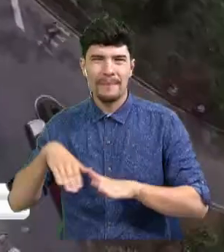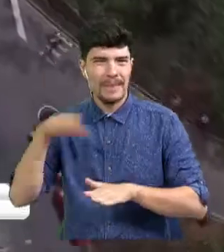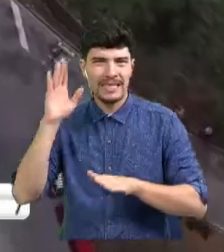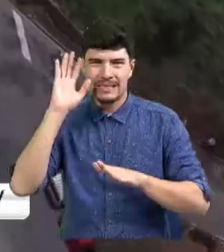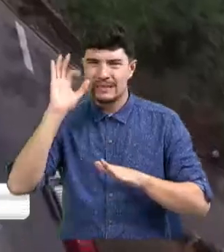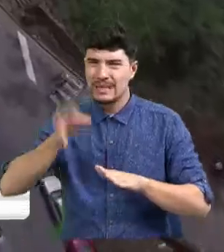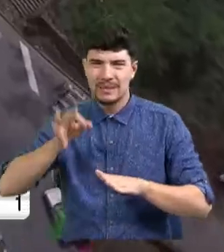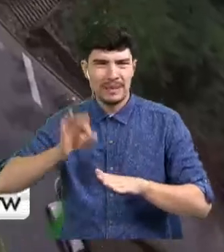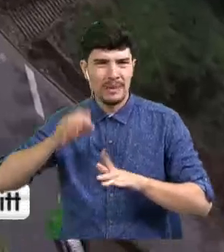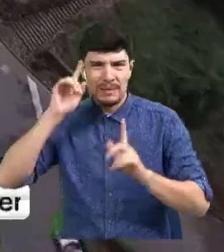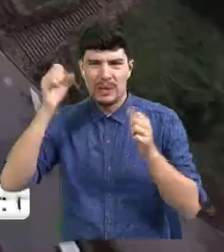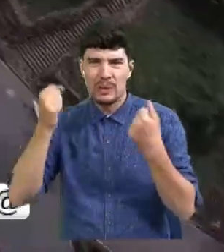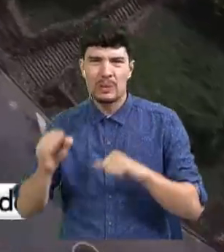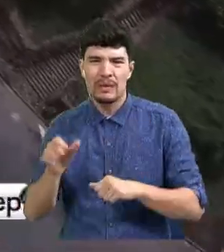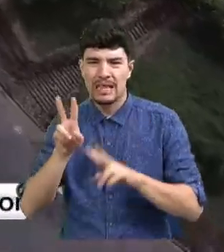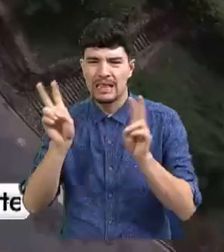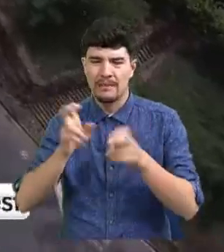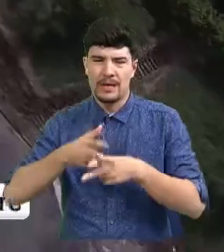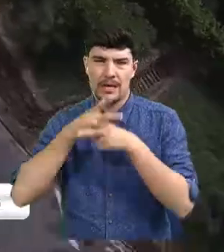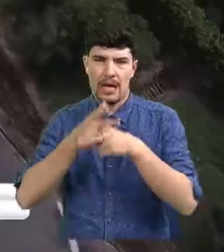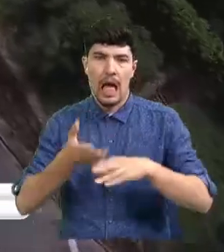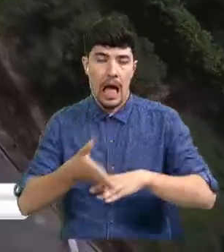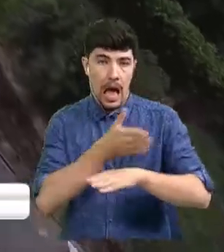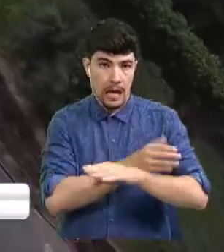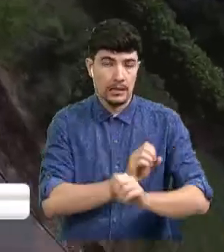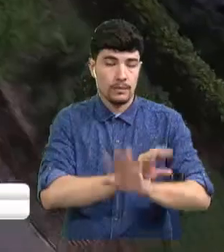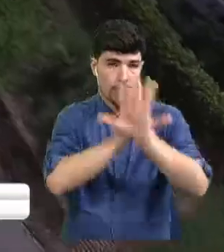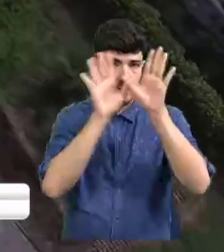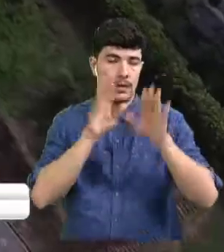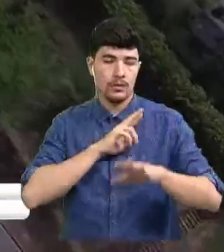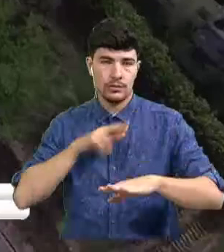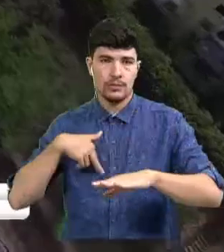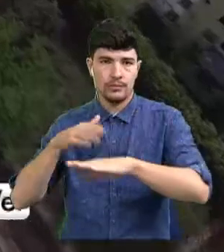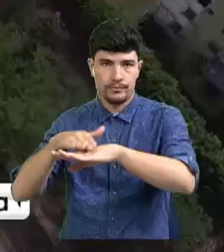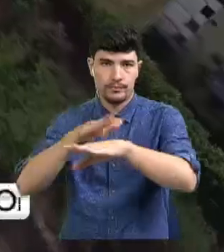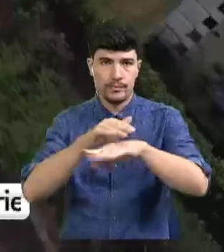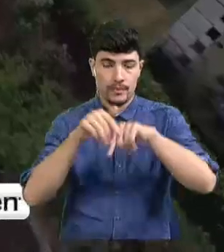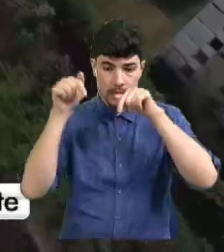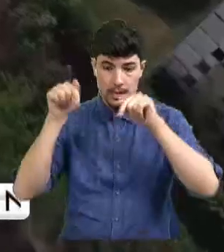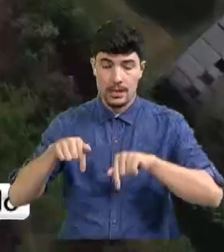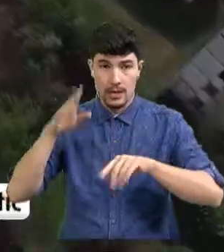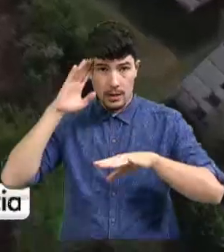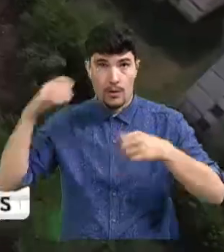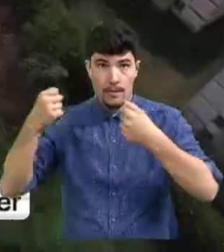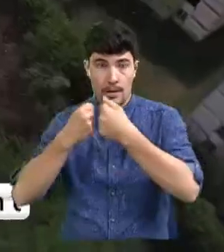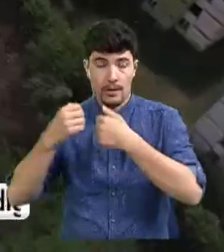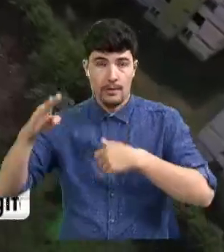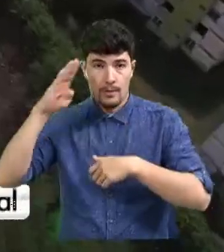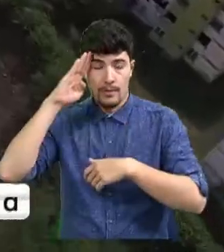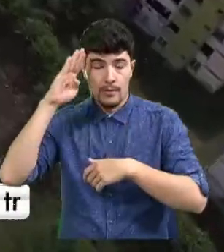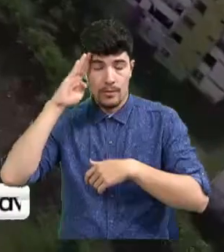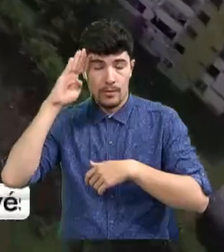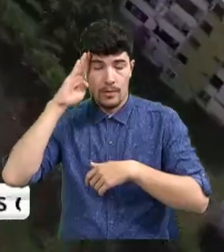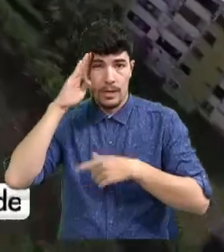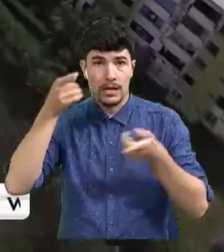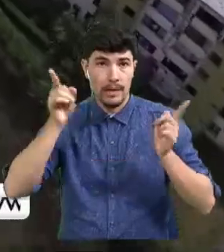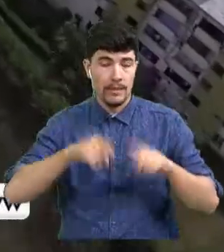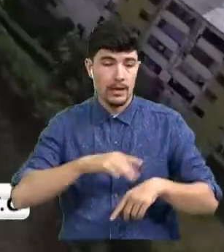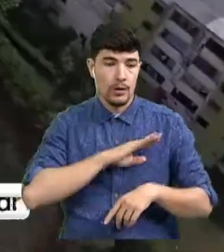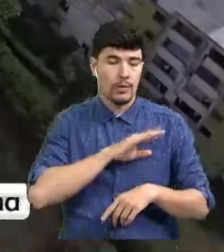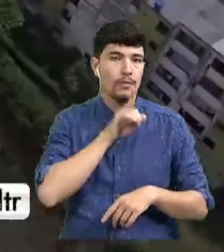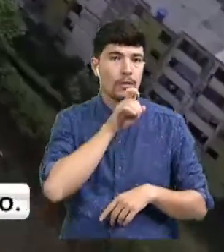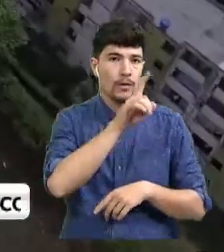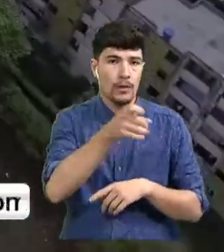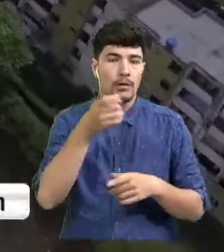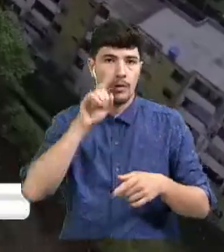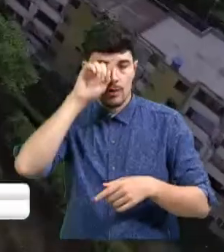fortaleciendo. Esta mañana hicimos los anuncios respectivos, aquí se van a instalar por parte del convenio de la policía, de la alcaldía de Bucaramanga, del gobierno